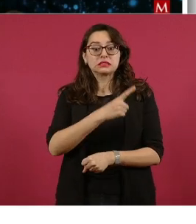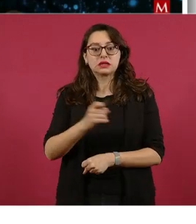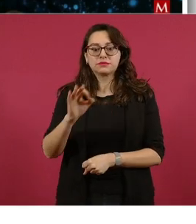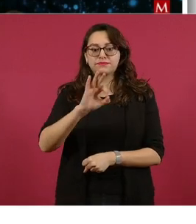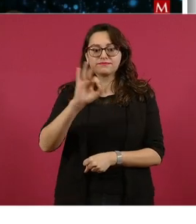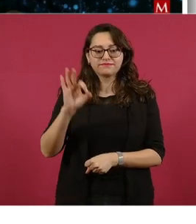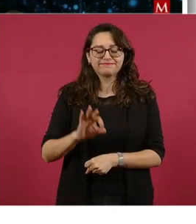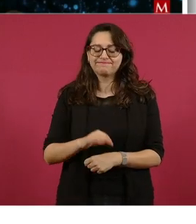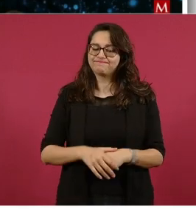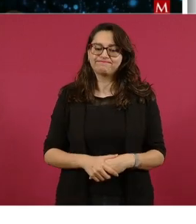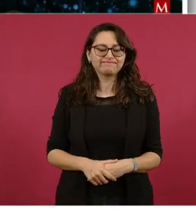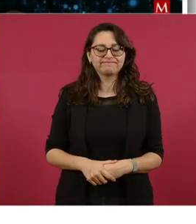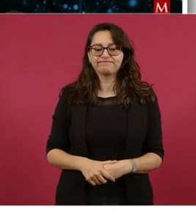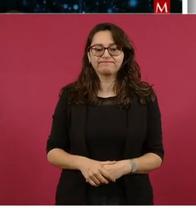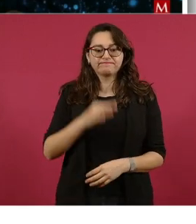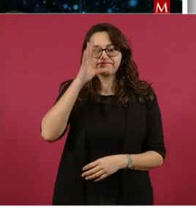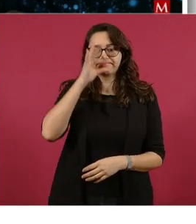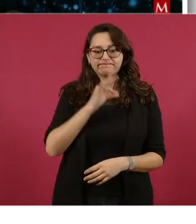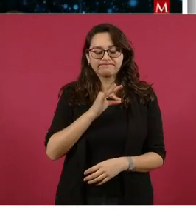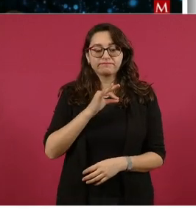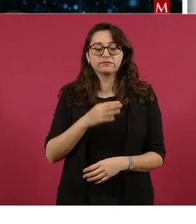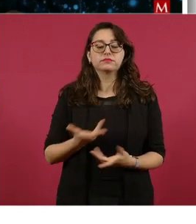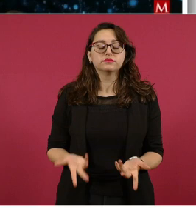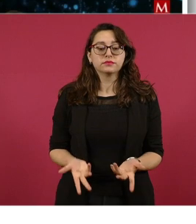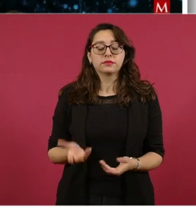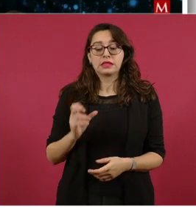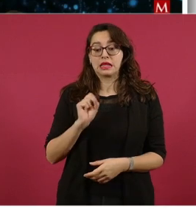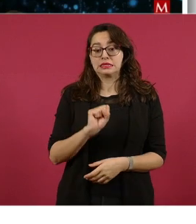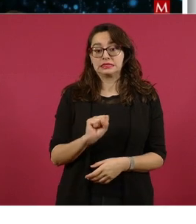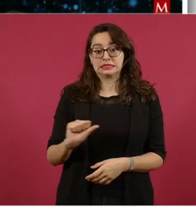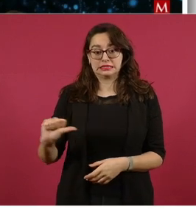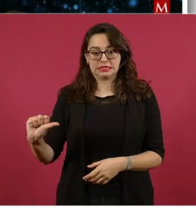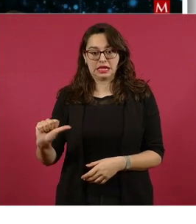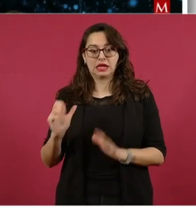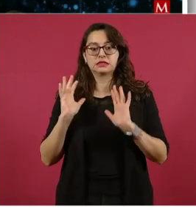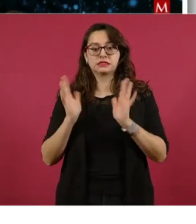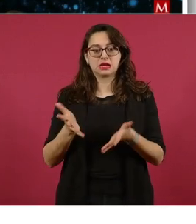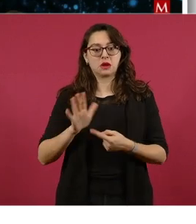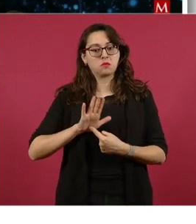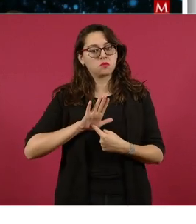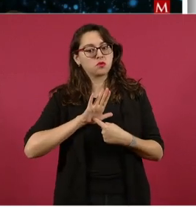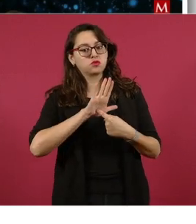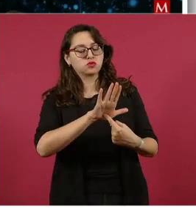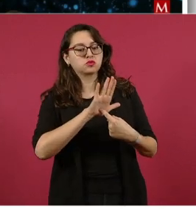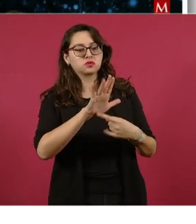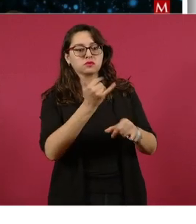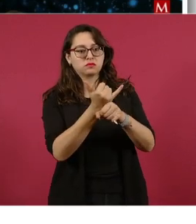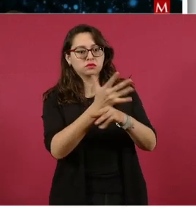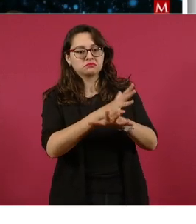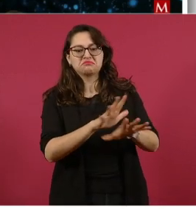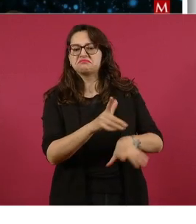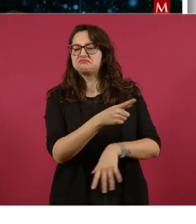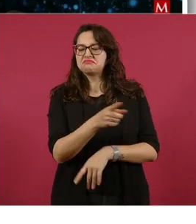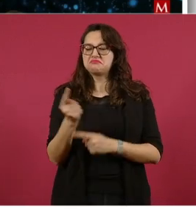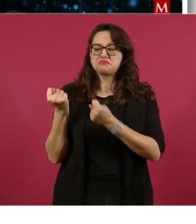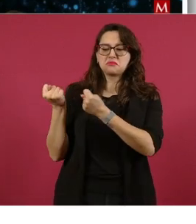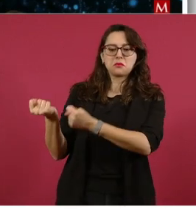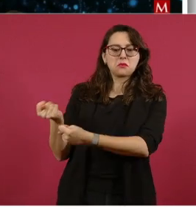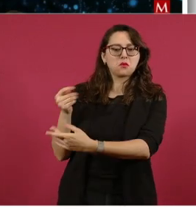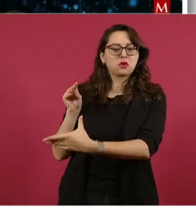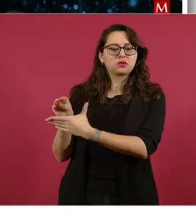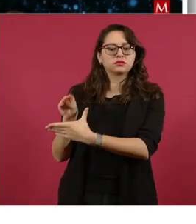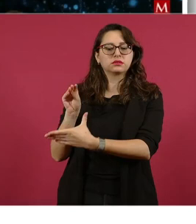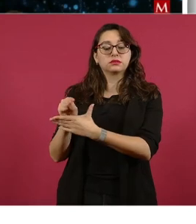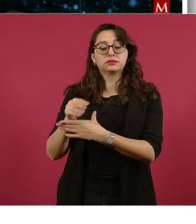es falso. La Secretaría de Salud desmintió esto, pero las notas continúan circulando. Tal parece que se